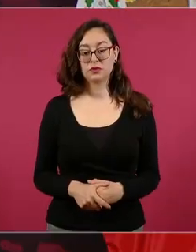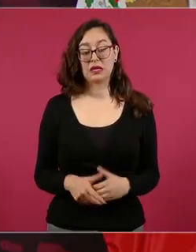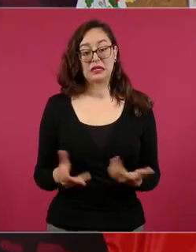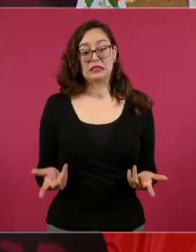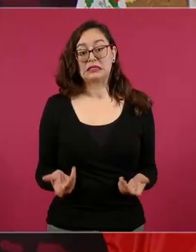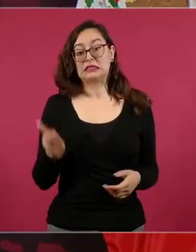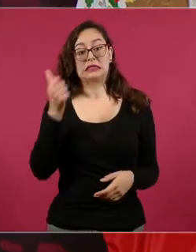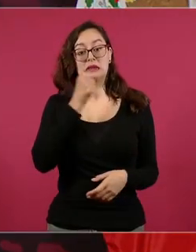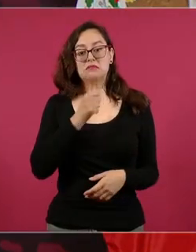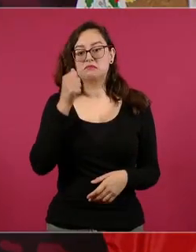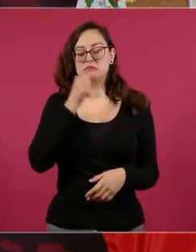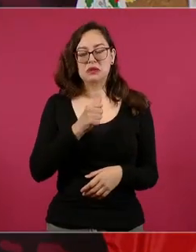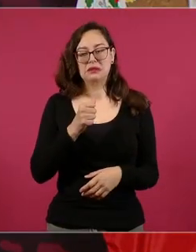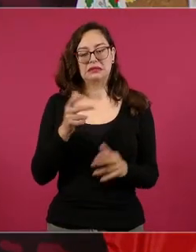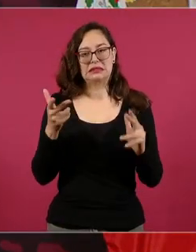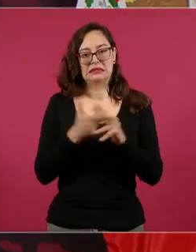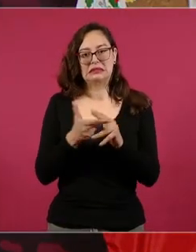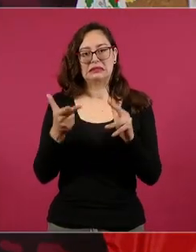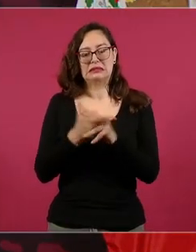o sea,